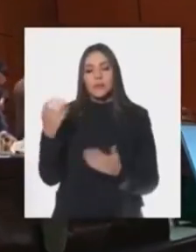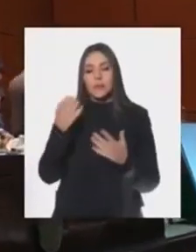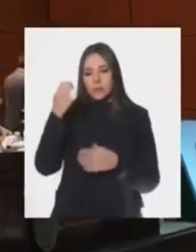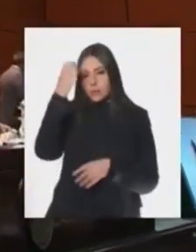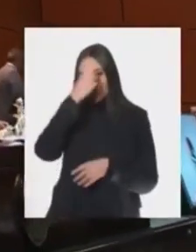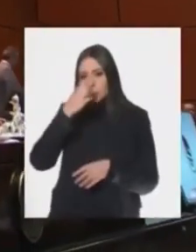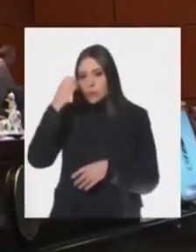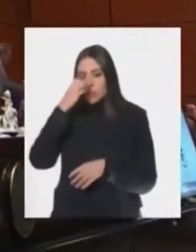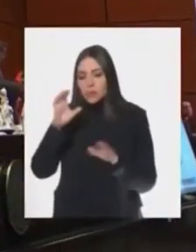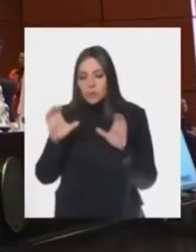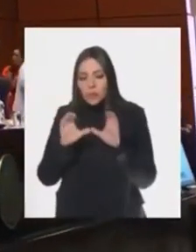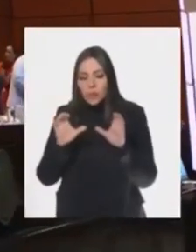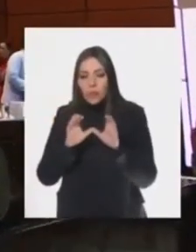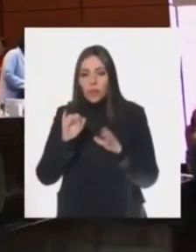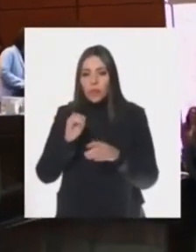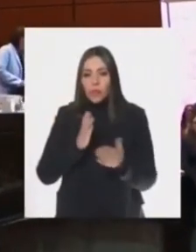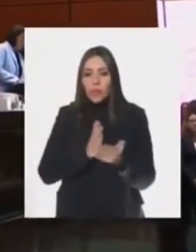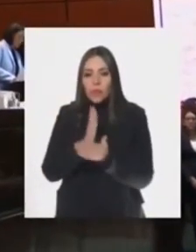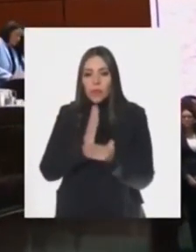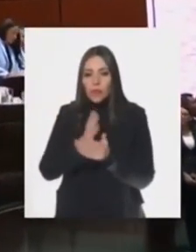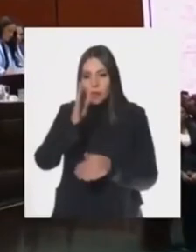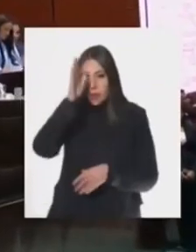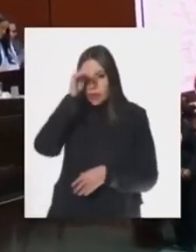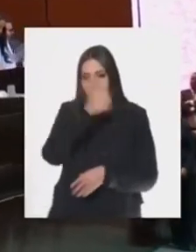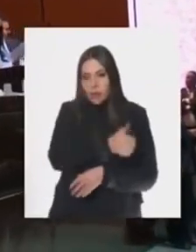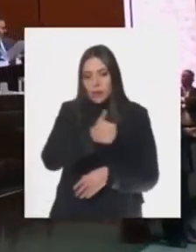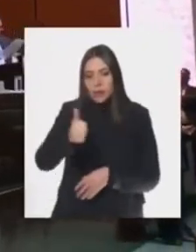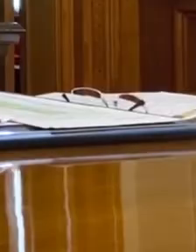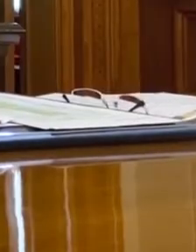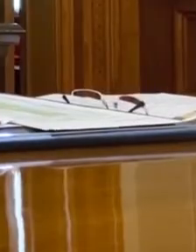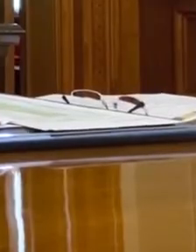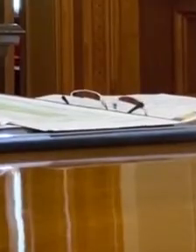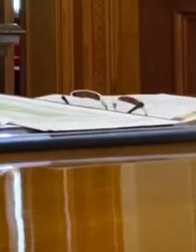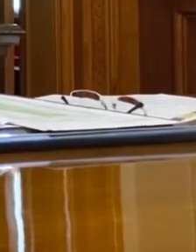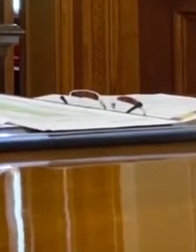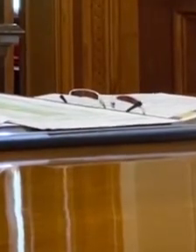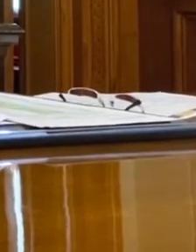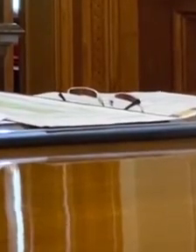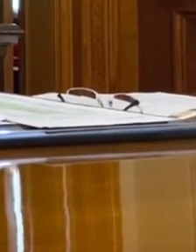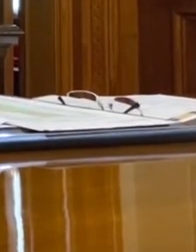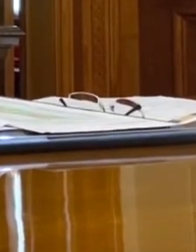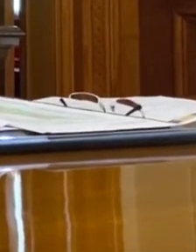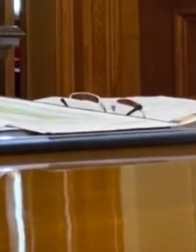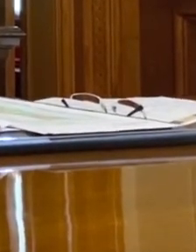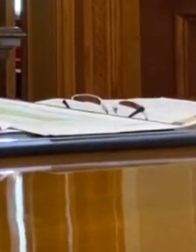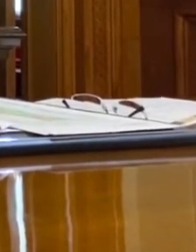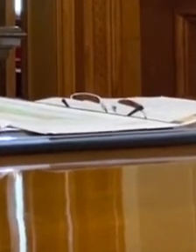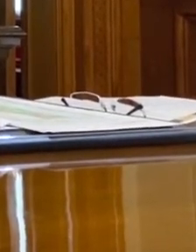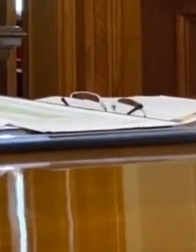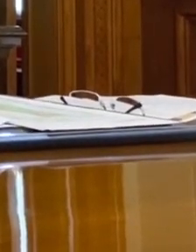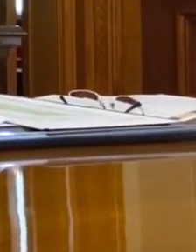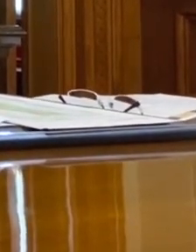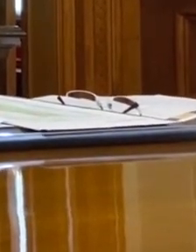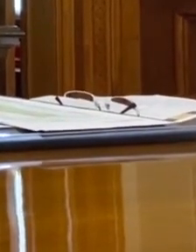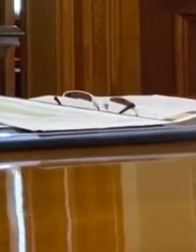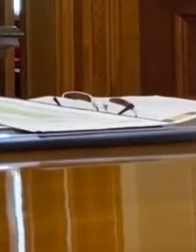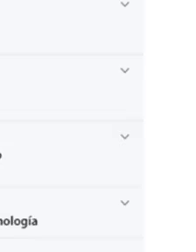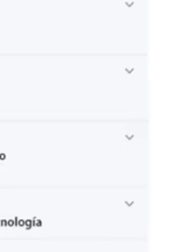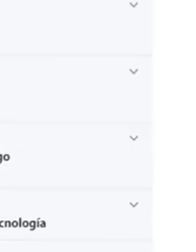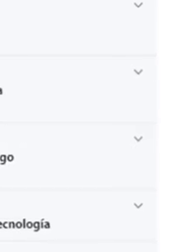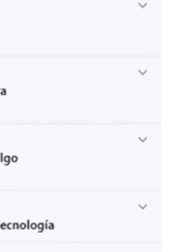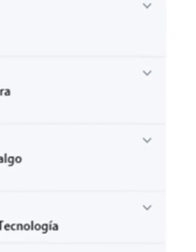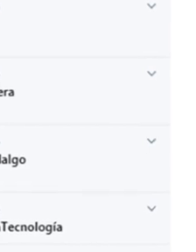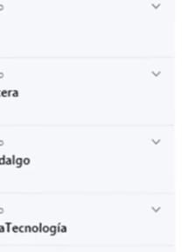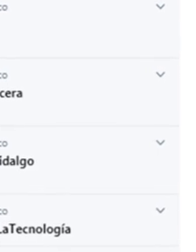senadores para analizar la reforma a la Ley de Presupuesto basada en la iniciativa del Poder Ejecutivo. En su cuenta de Twitter, Monreal